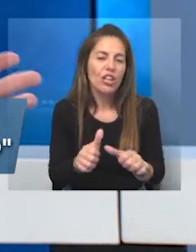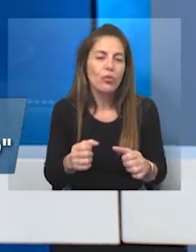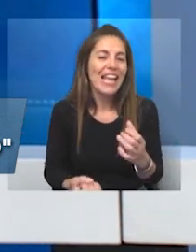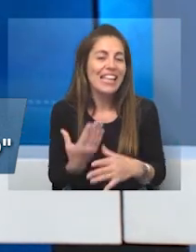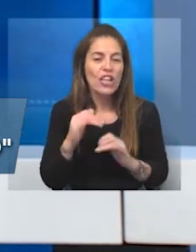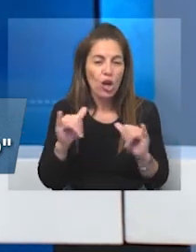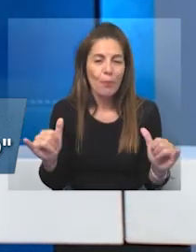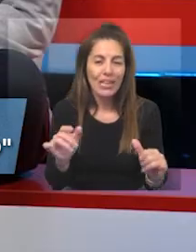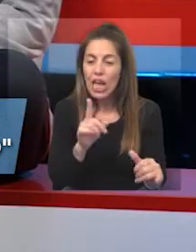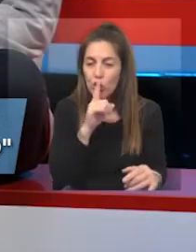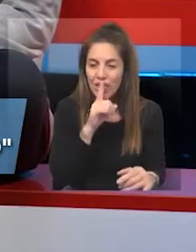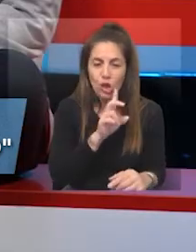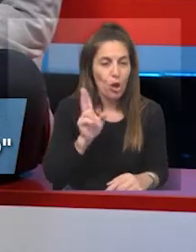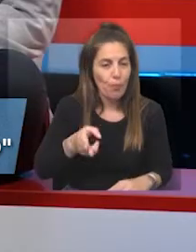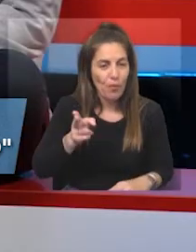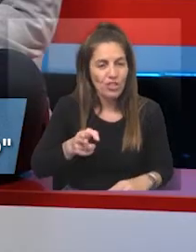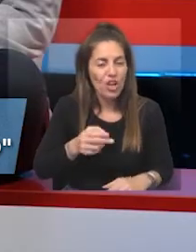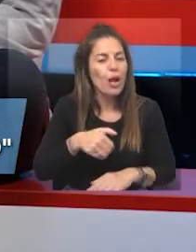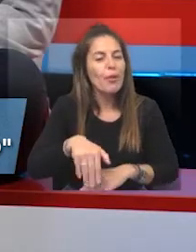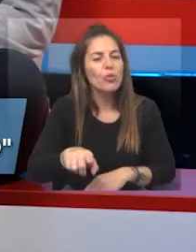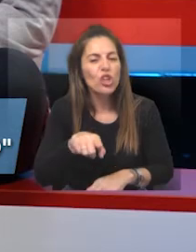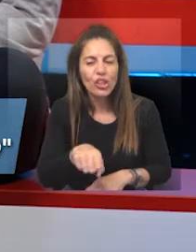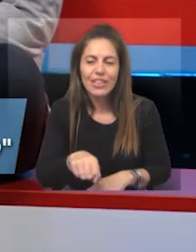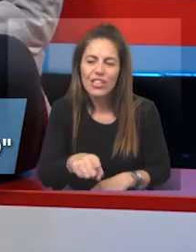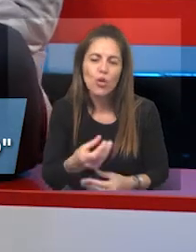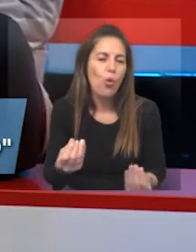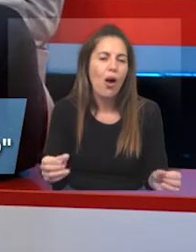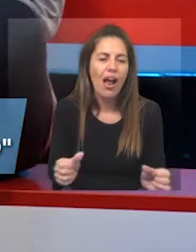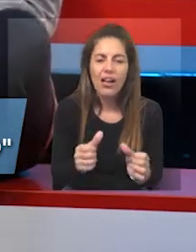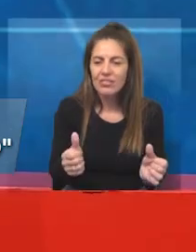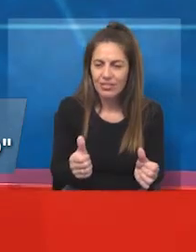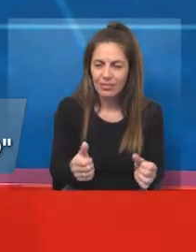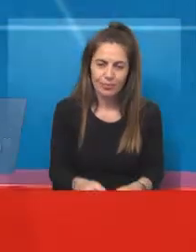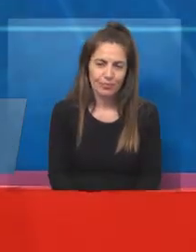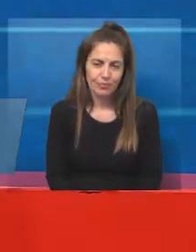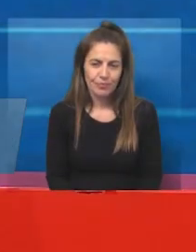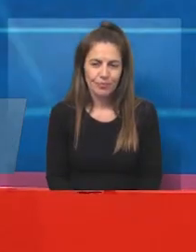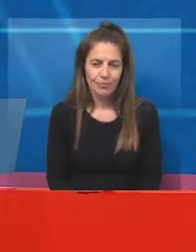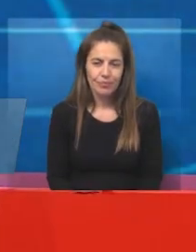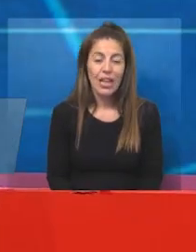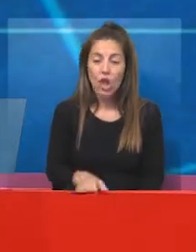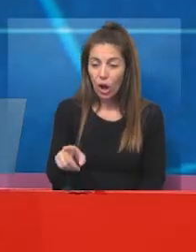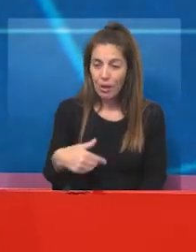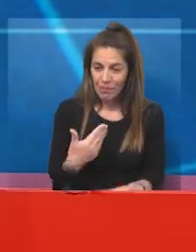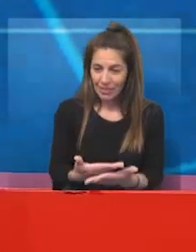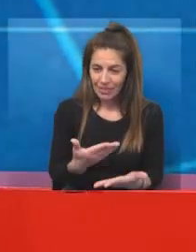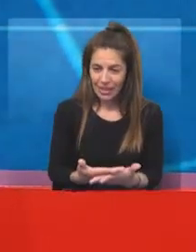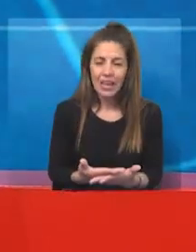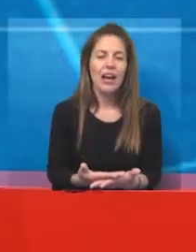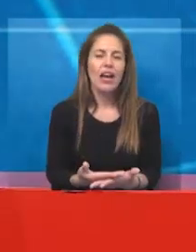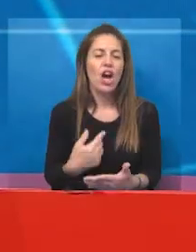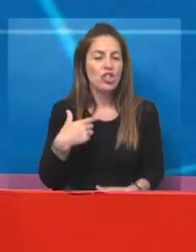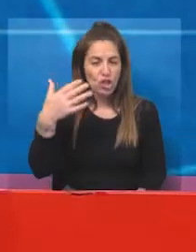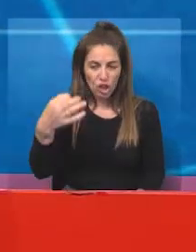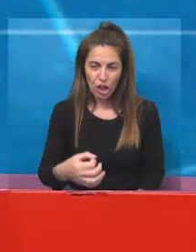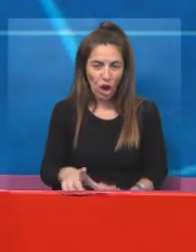campaña ni silencio ni tú por ejemplo no qué repercusión tuvo eso qué A ver este me Agar un poco de lo que plantea Federico y yo creo